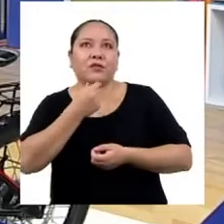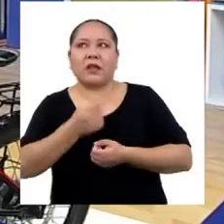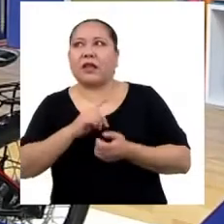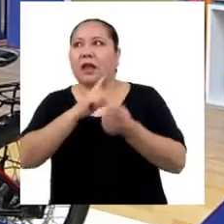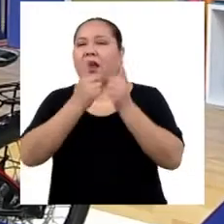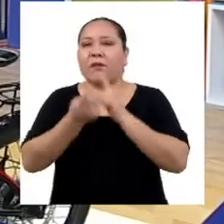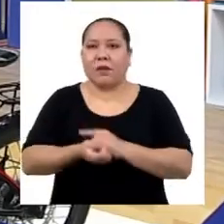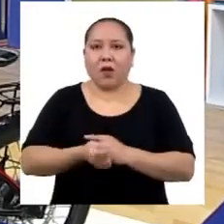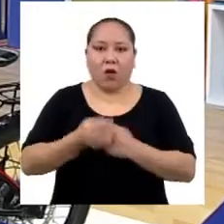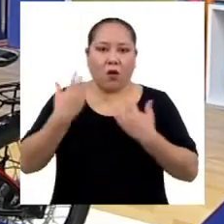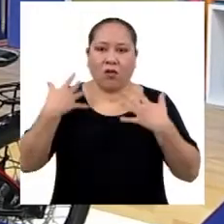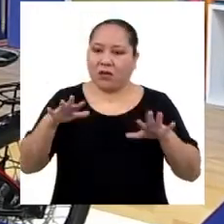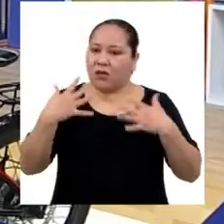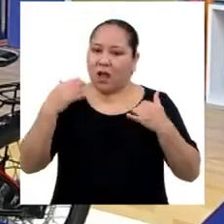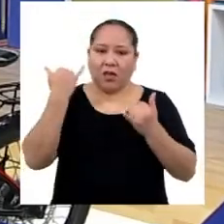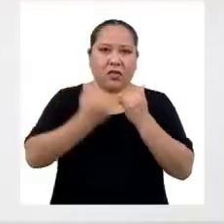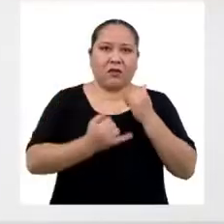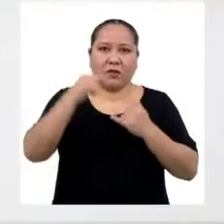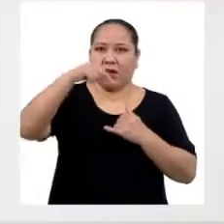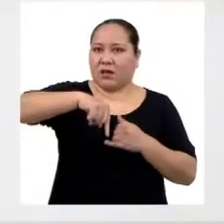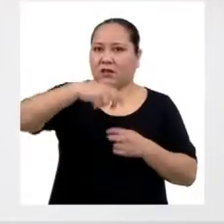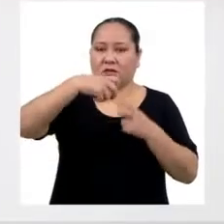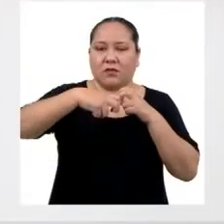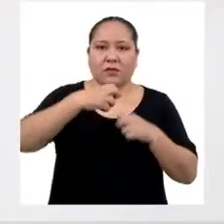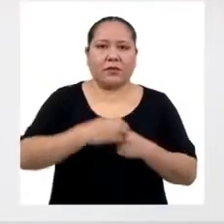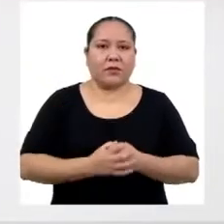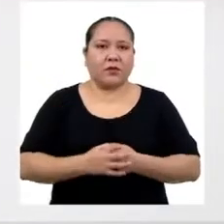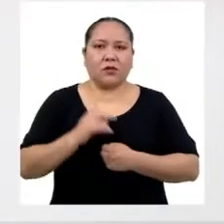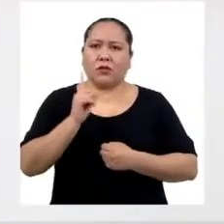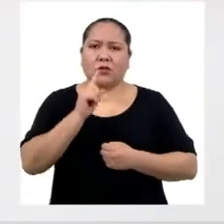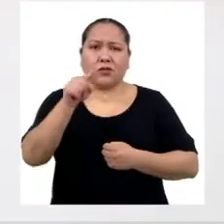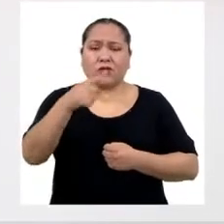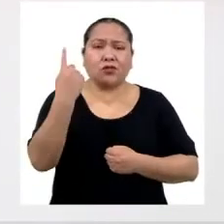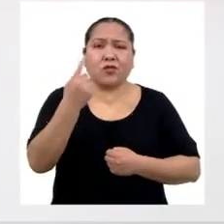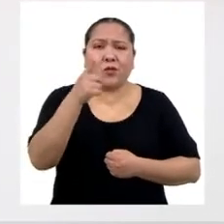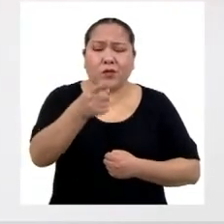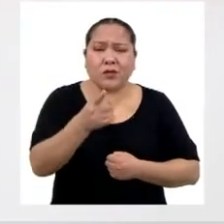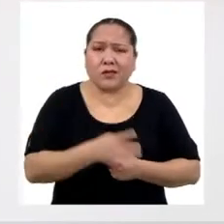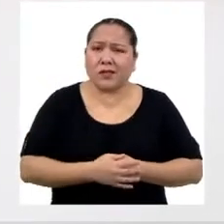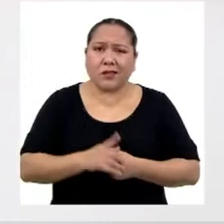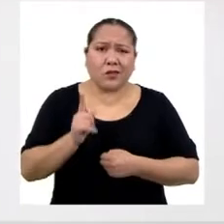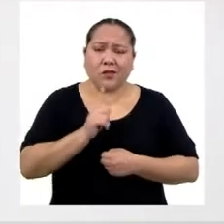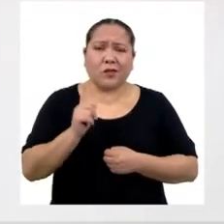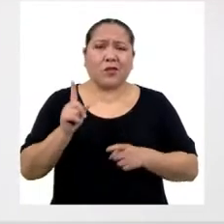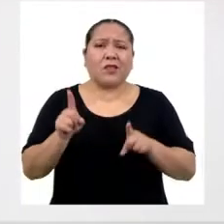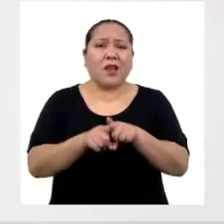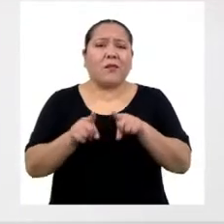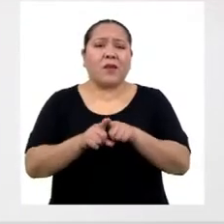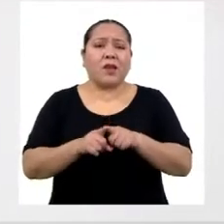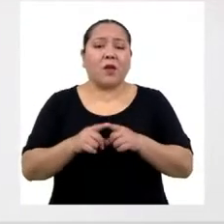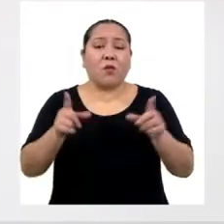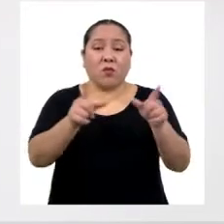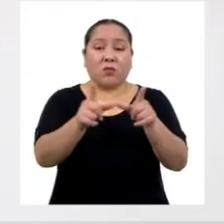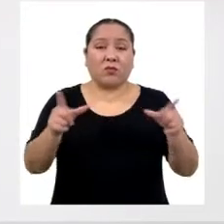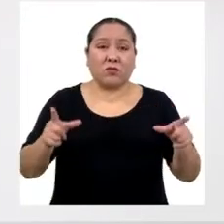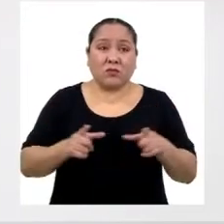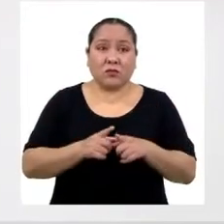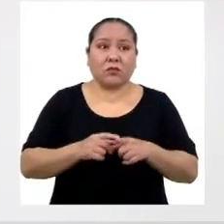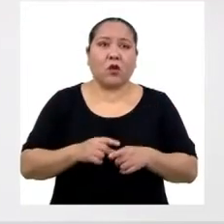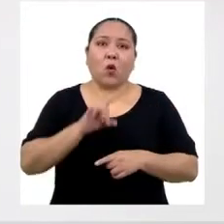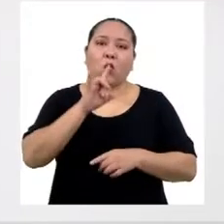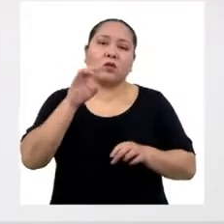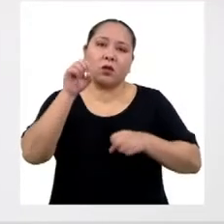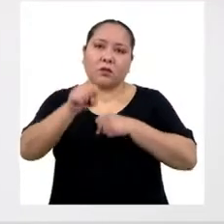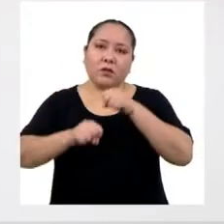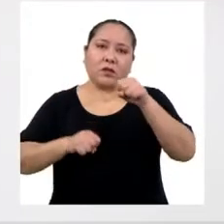cambiar cuando todo esto termine. No solo por ti, sino también por la ciudad. Usar bicicleta